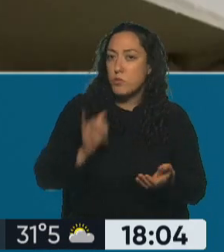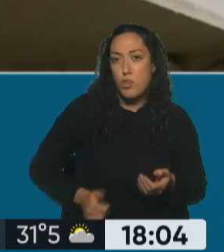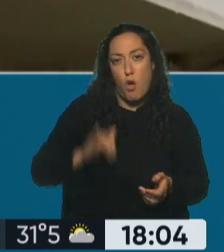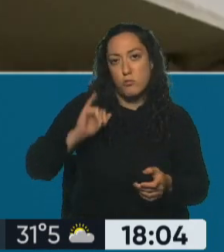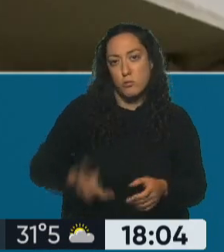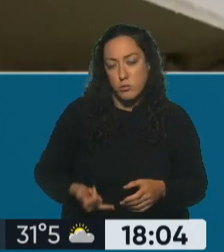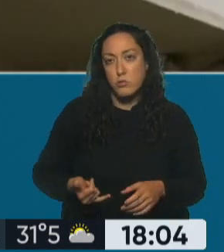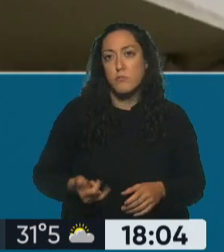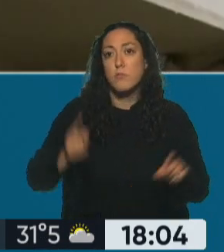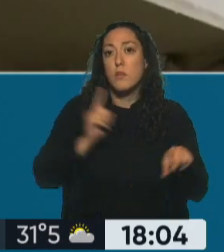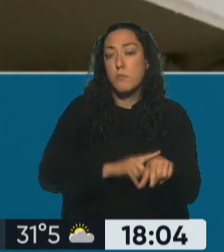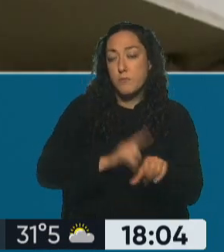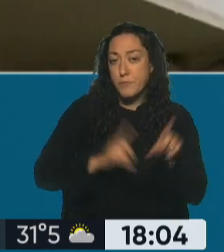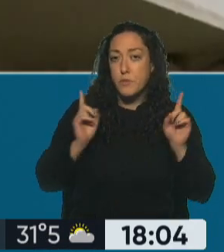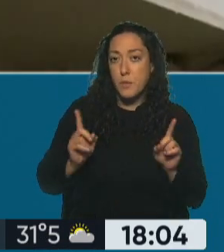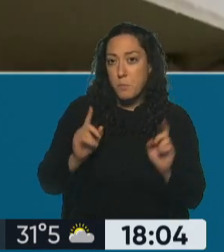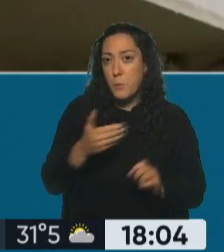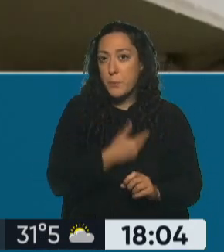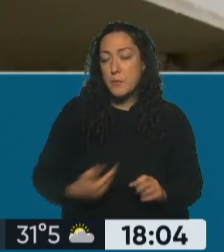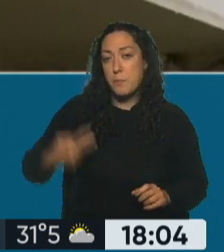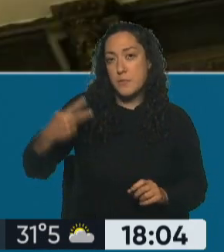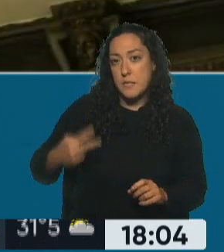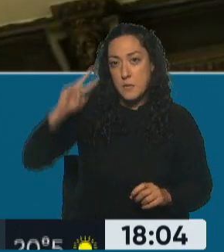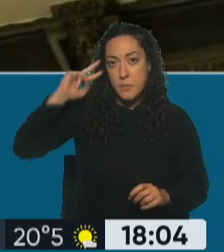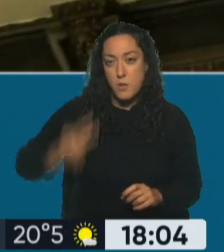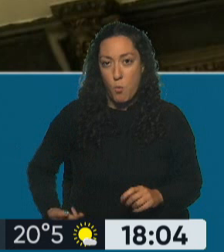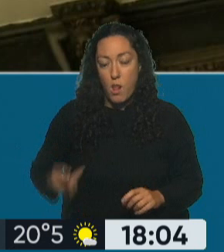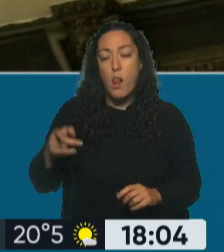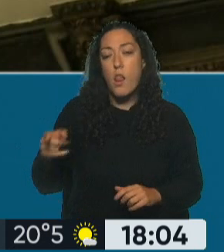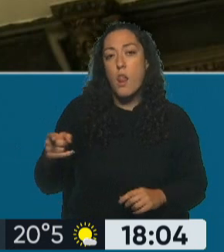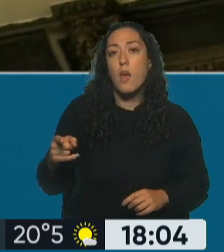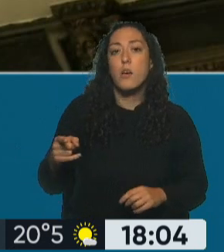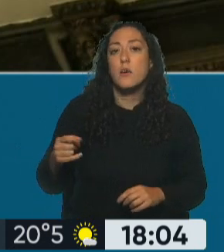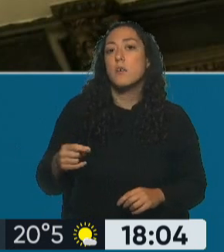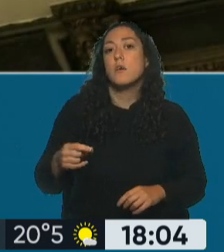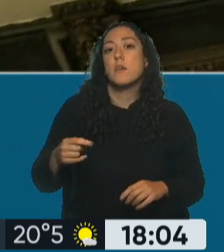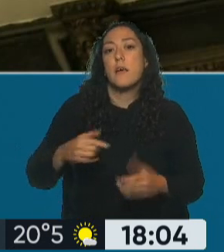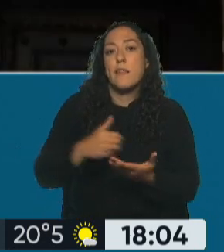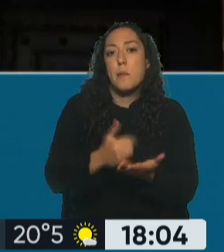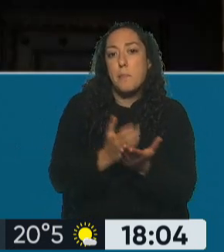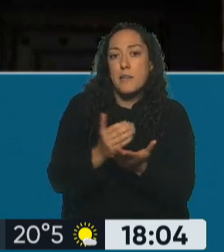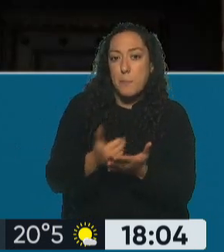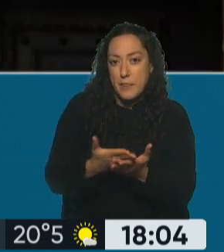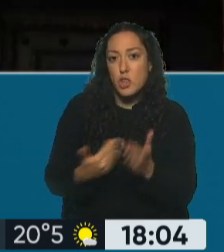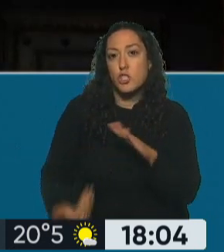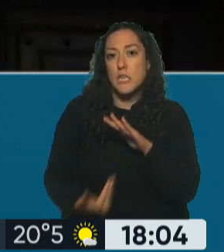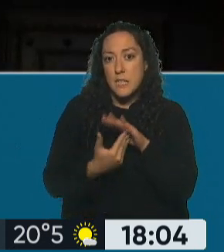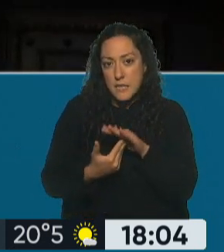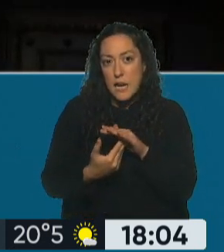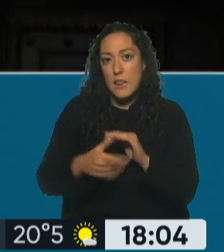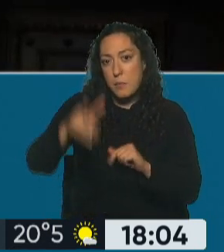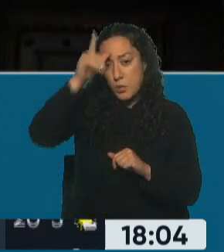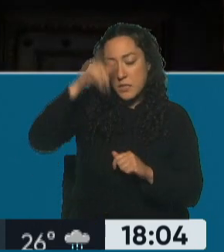En paralelo, la vicepresidenta electa Victoria Villarroel visitó el Departamento Central de